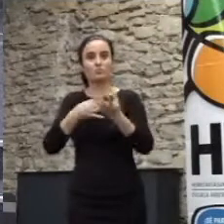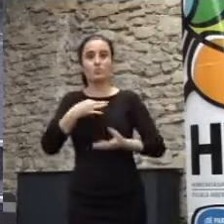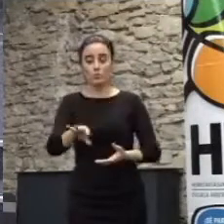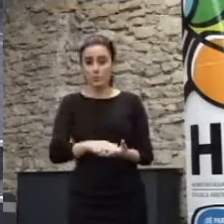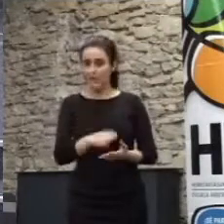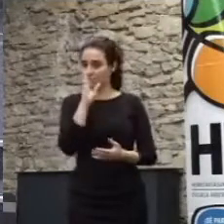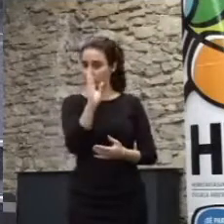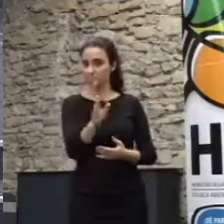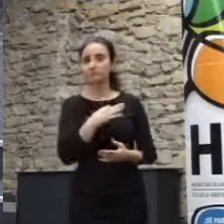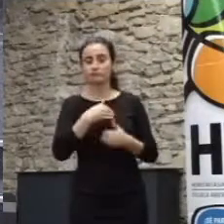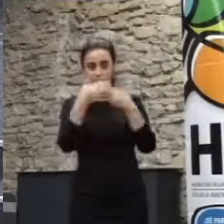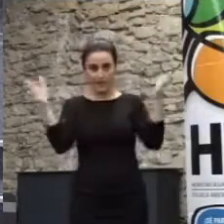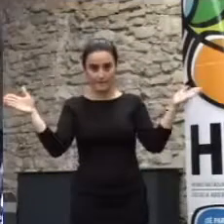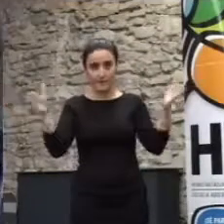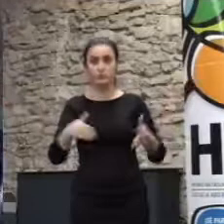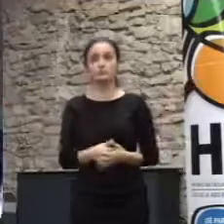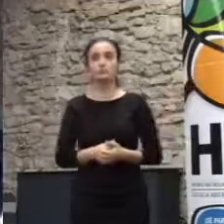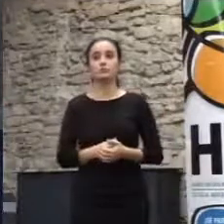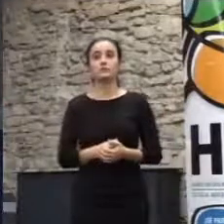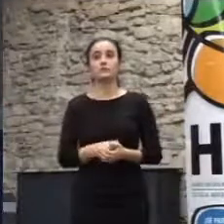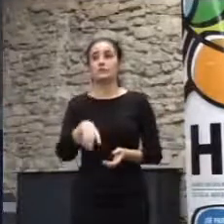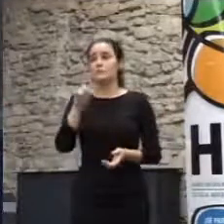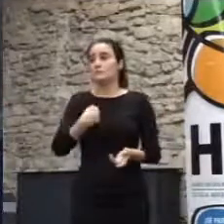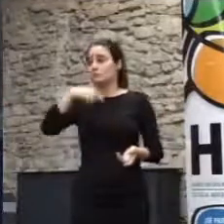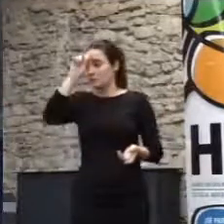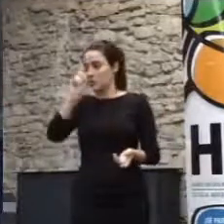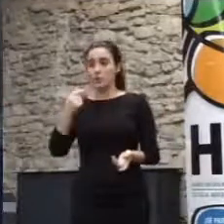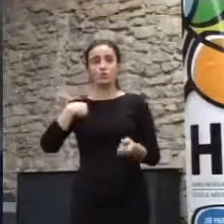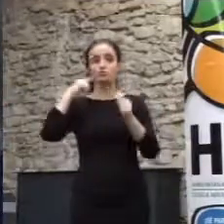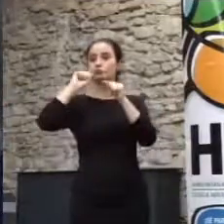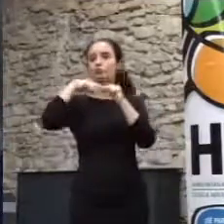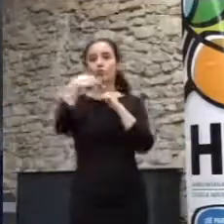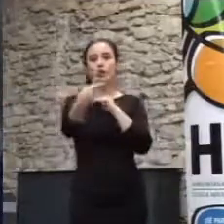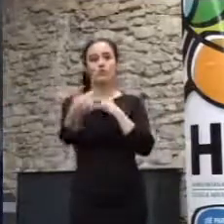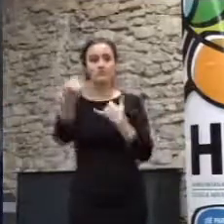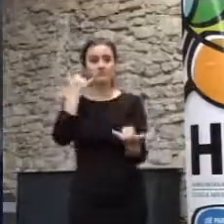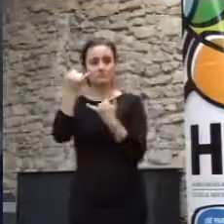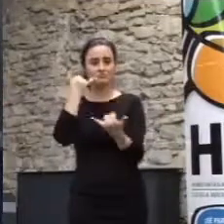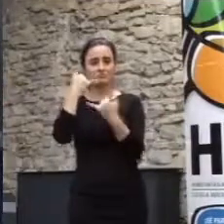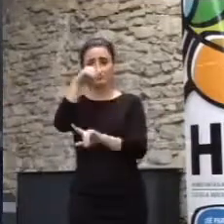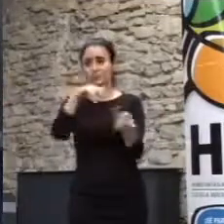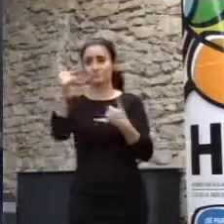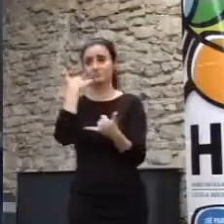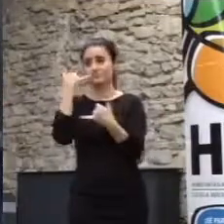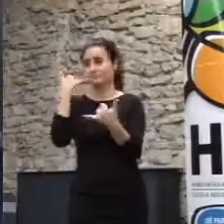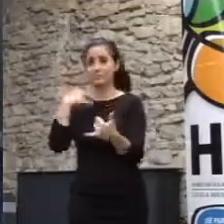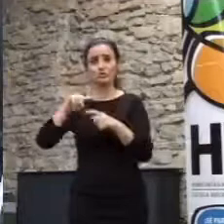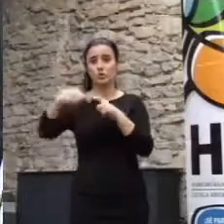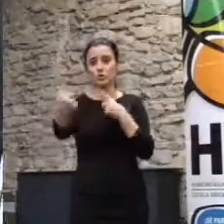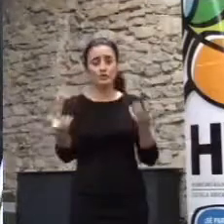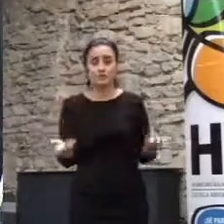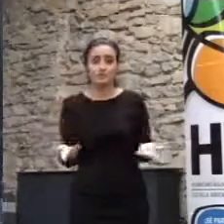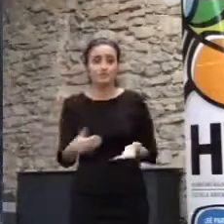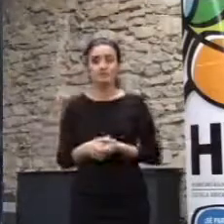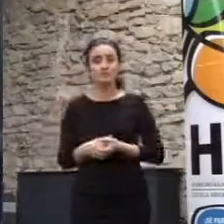de forma directa. Y aparte de eso, no sé, yo recibo todos los días llamadas de gente, como decimos, ¿no? Todos los días